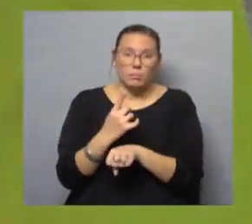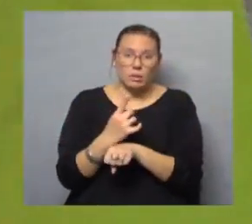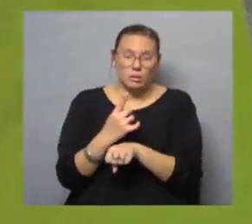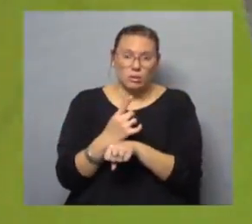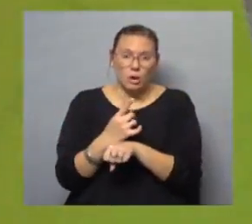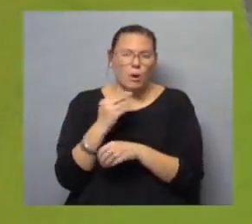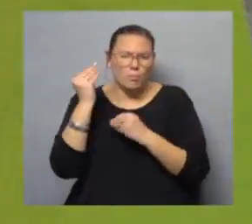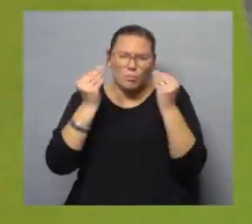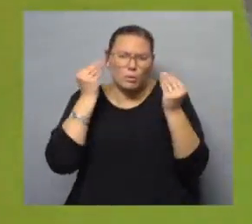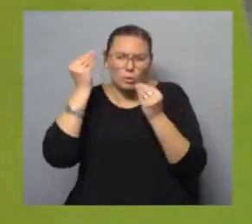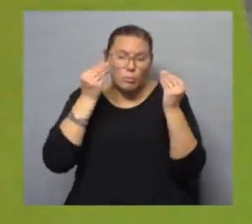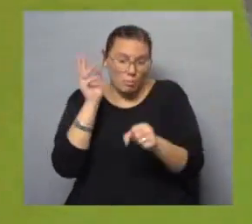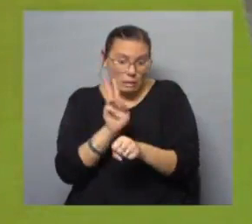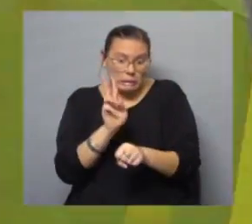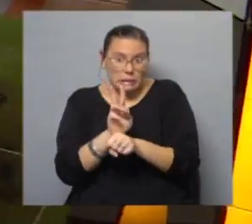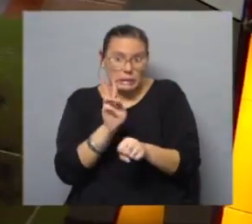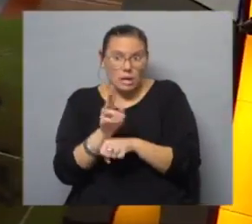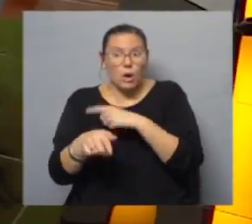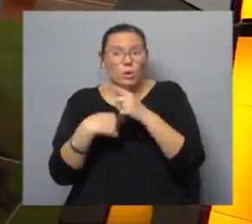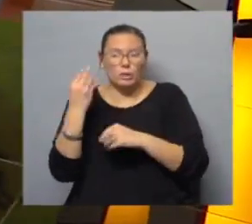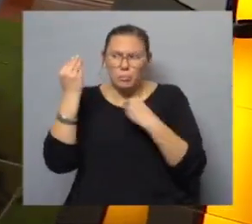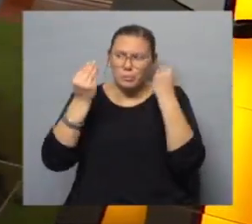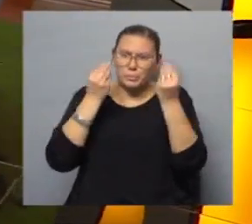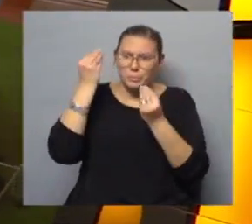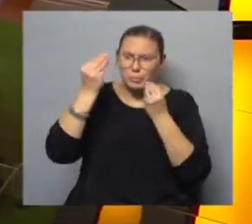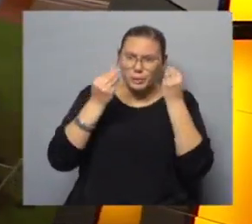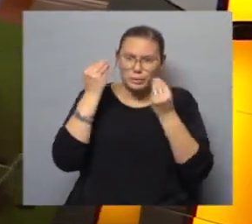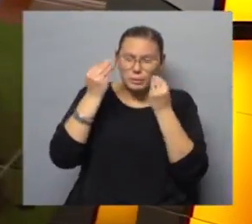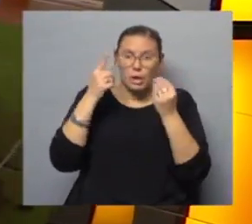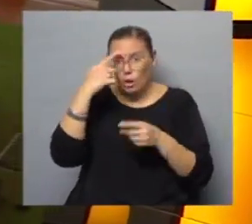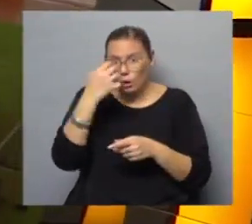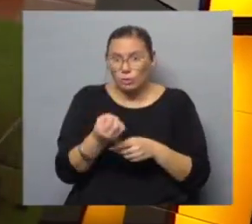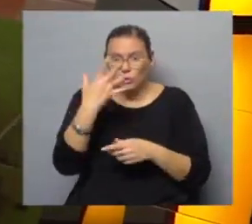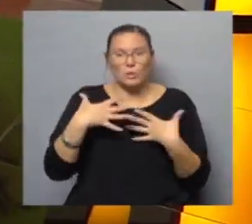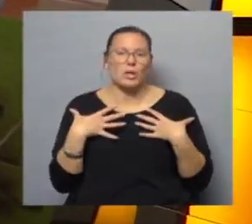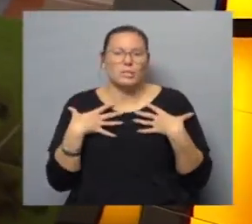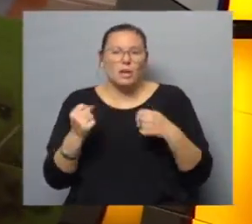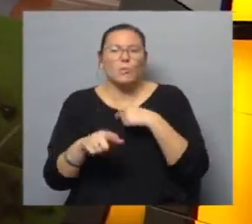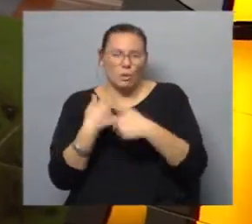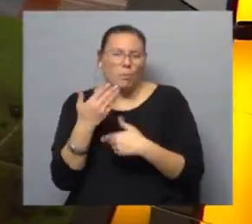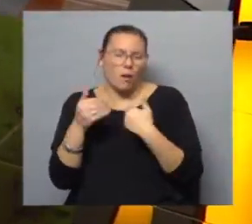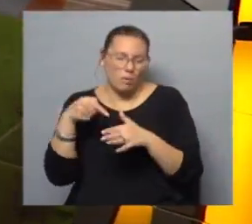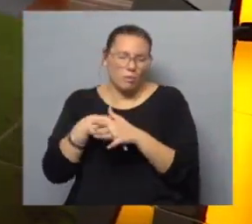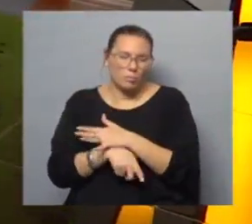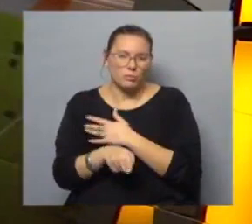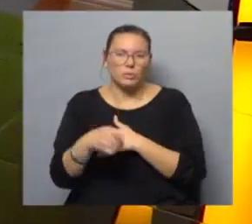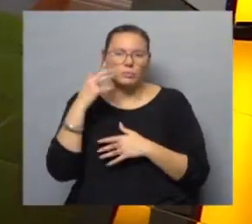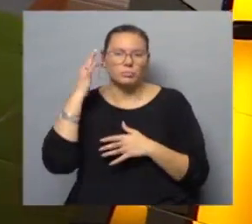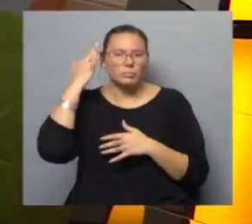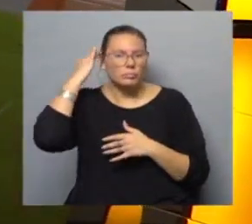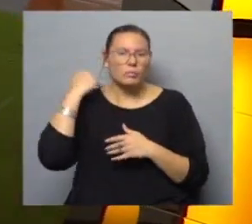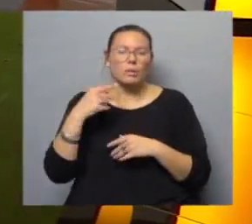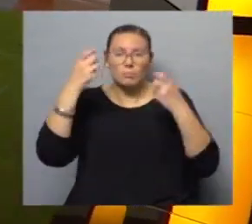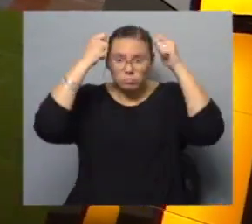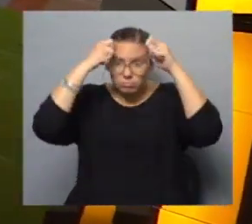fauna que nos preocupa para conservar y en otras preocupaciones en ese concepto de una salud, pero después nos metemos en eso. Alexandra, venados